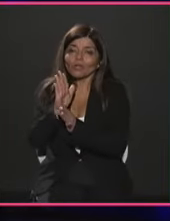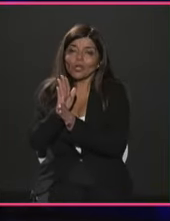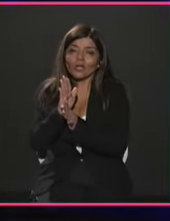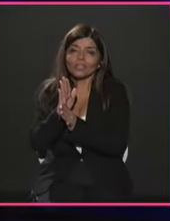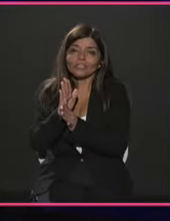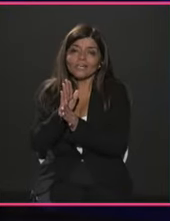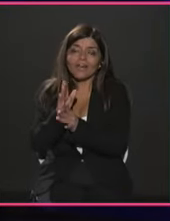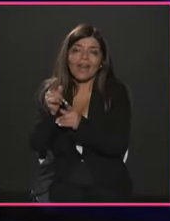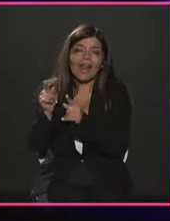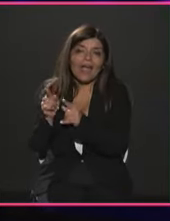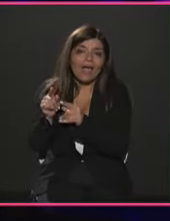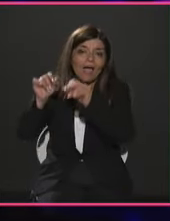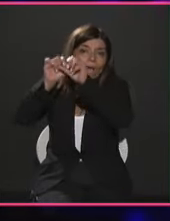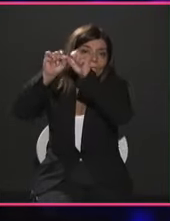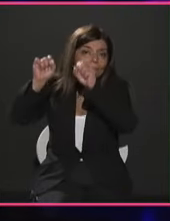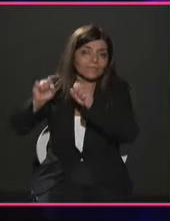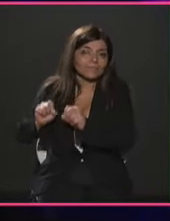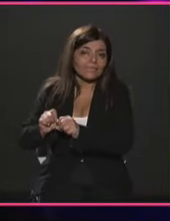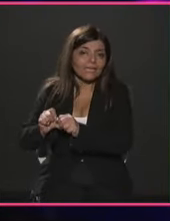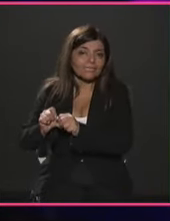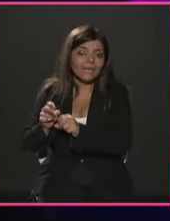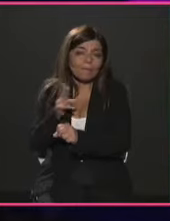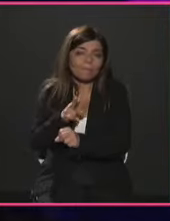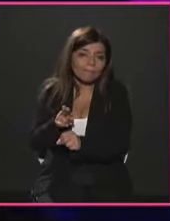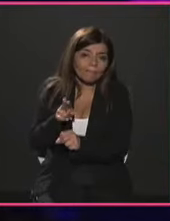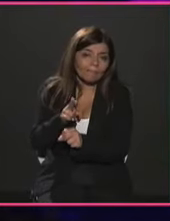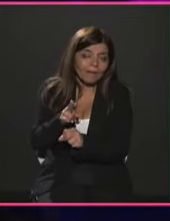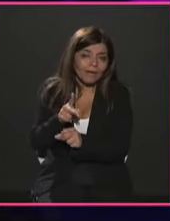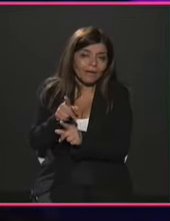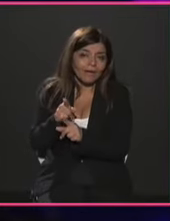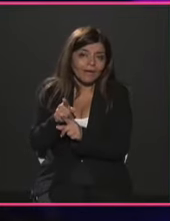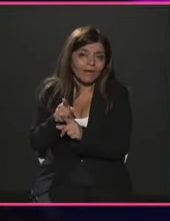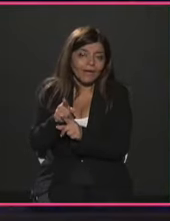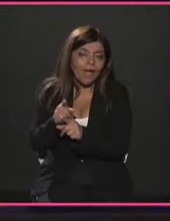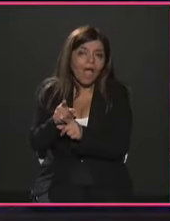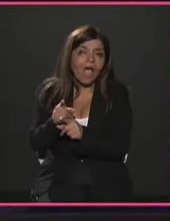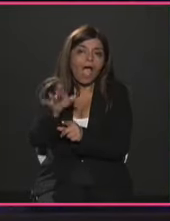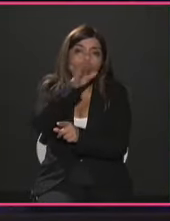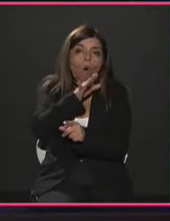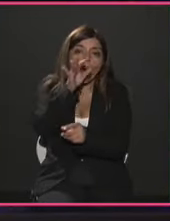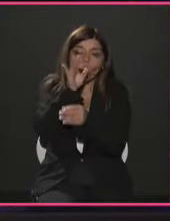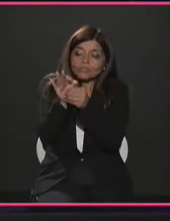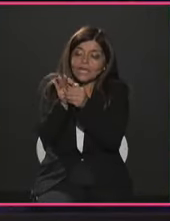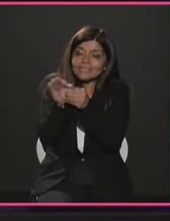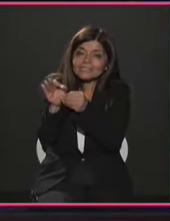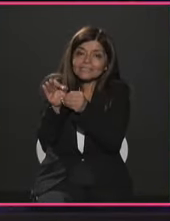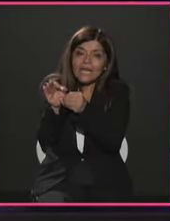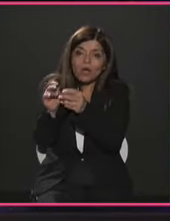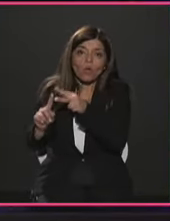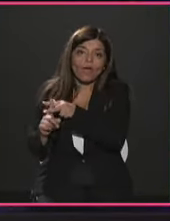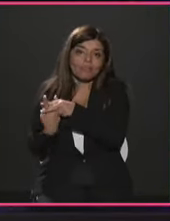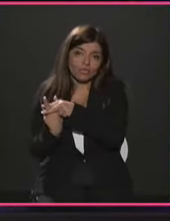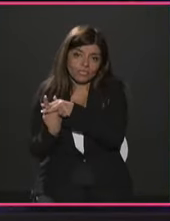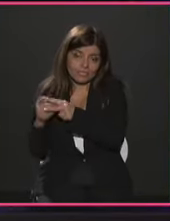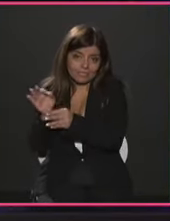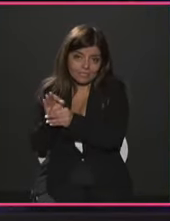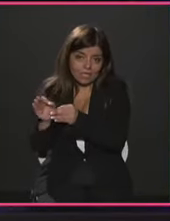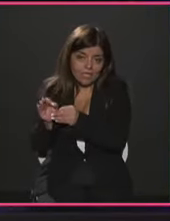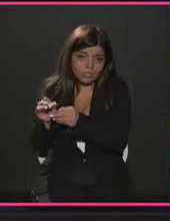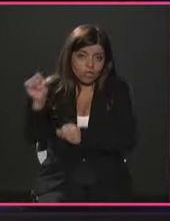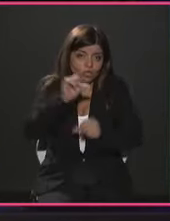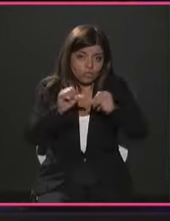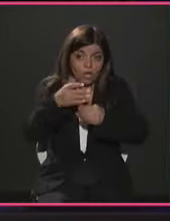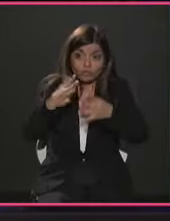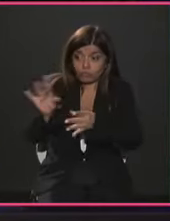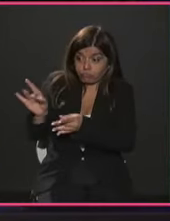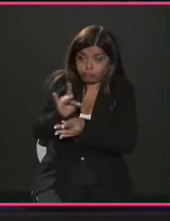del sistema va a ser más fácil porque se utilizan las células madres y es tecnología y los científicos van a poder tomar Bueno